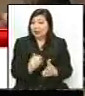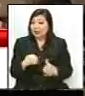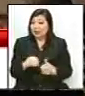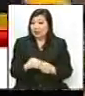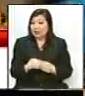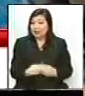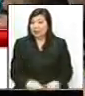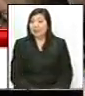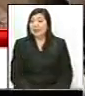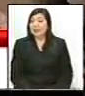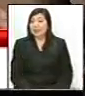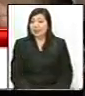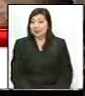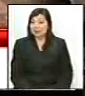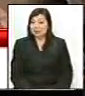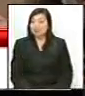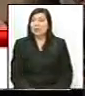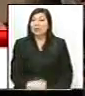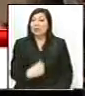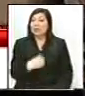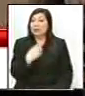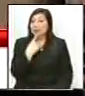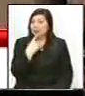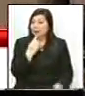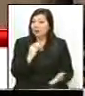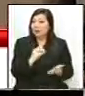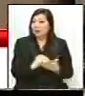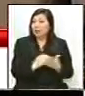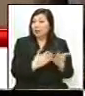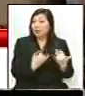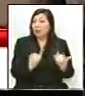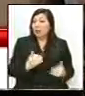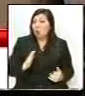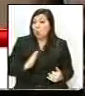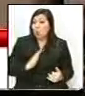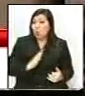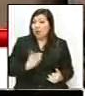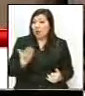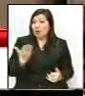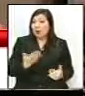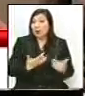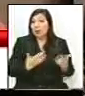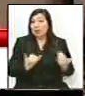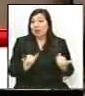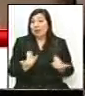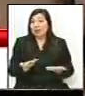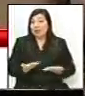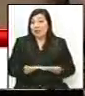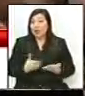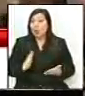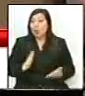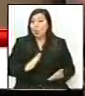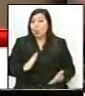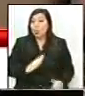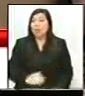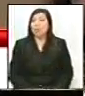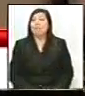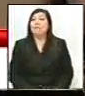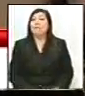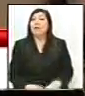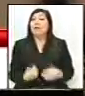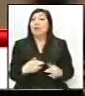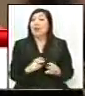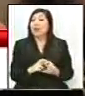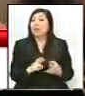banda de Cuellos Blancos. Por eso le vuelvo a repetir, yo espero que este jueves, yo tengo la esperanza de que este jueves, ya en